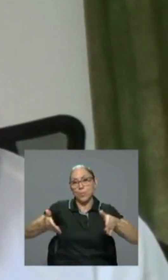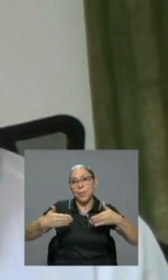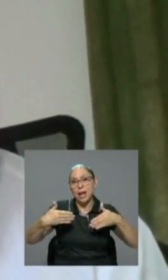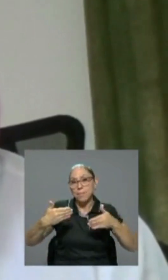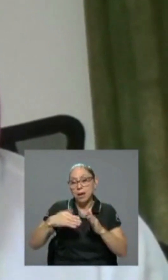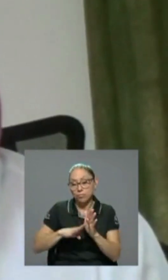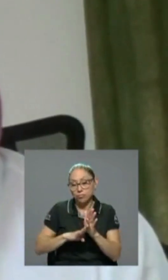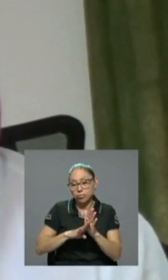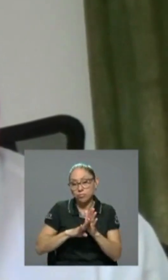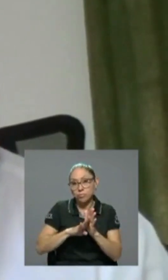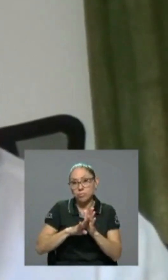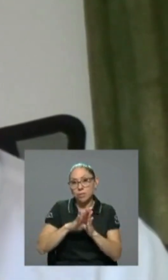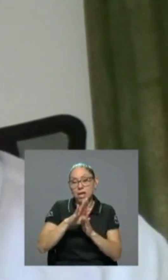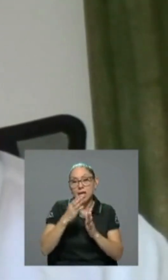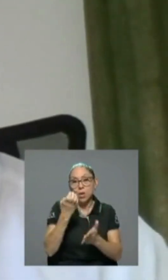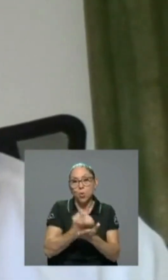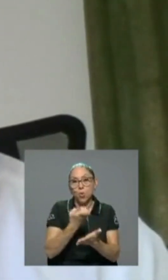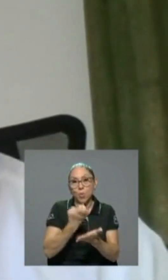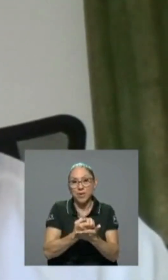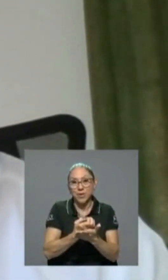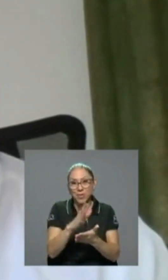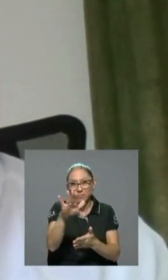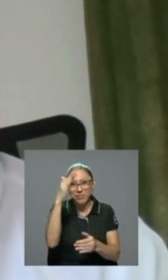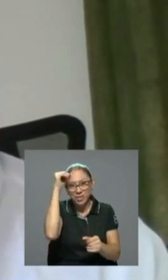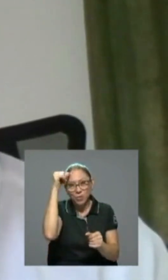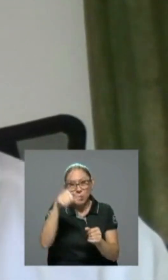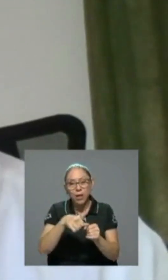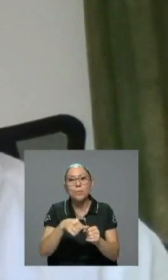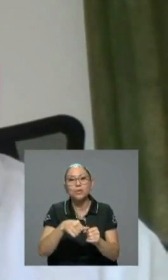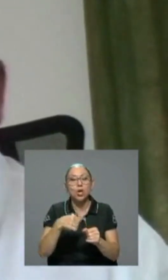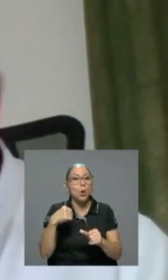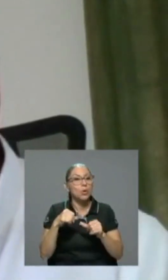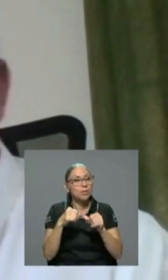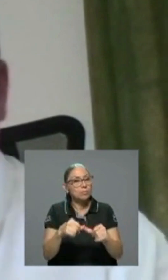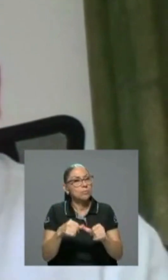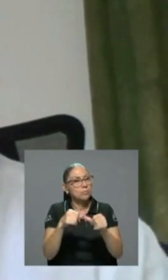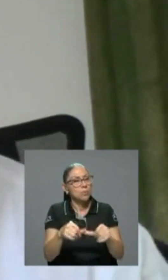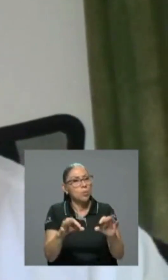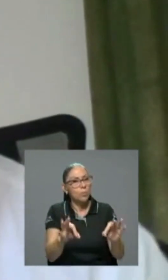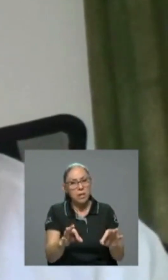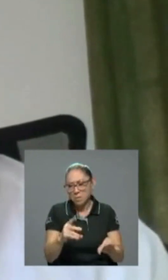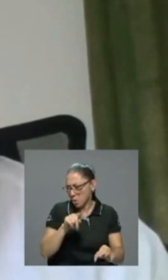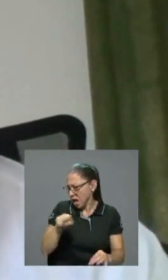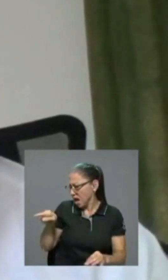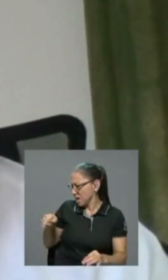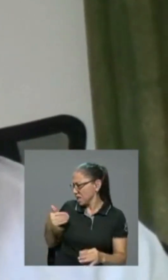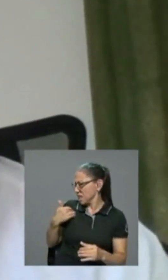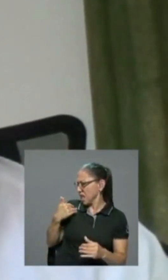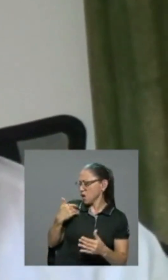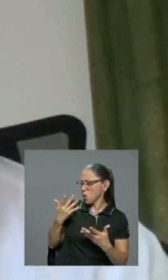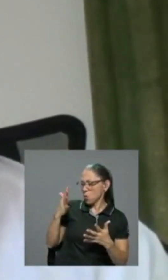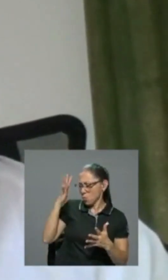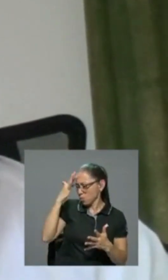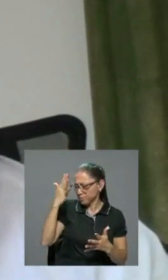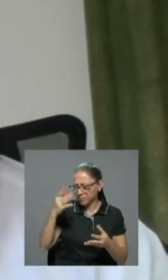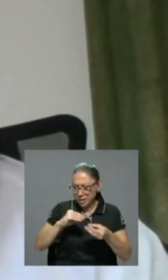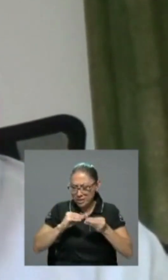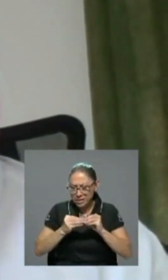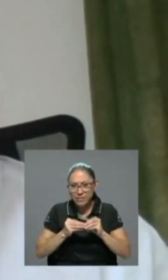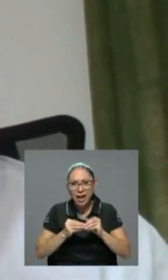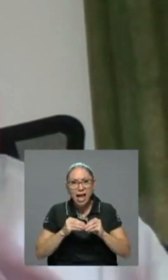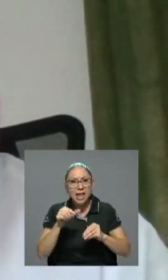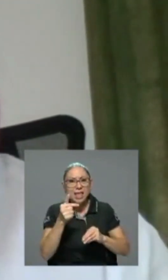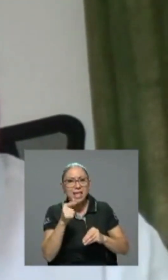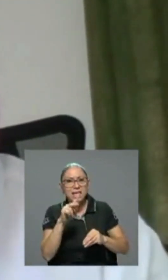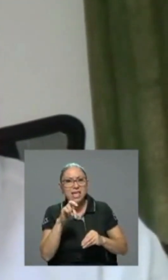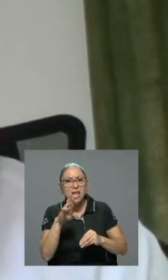que lo recordamos, pues que se mantuvo en una muy dinámica. De hecho, tengo por aquí una cifra de Guillermo Castro,